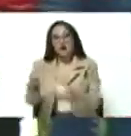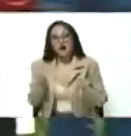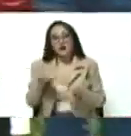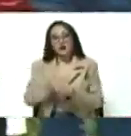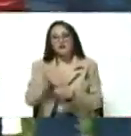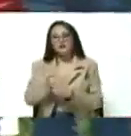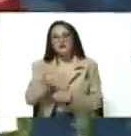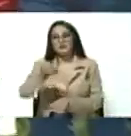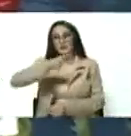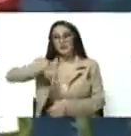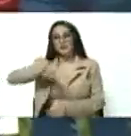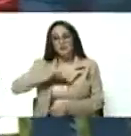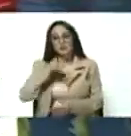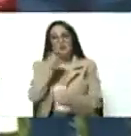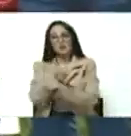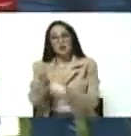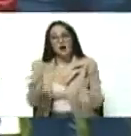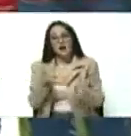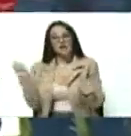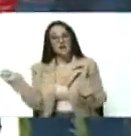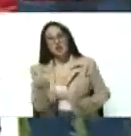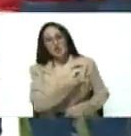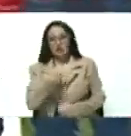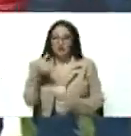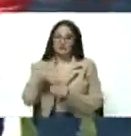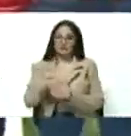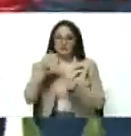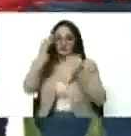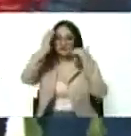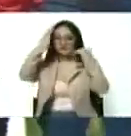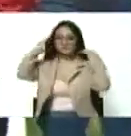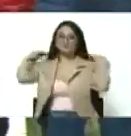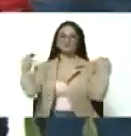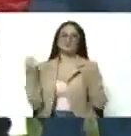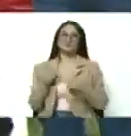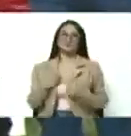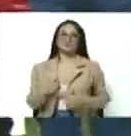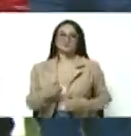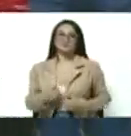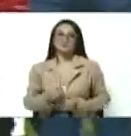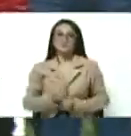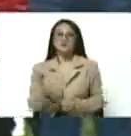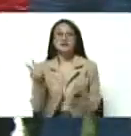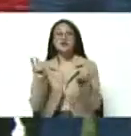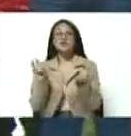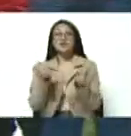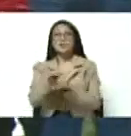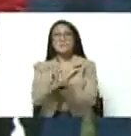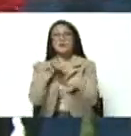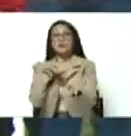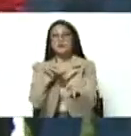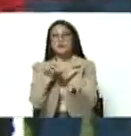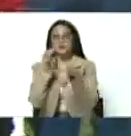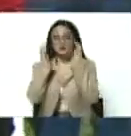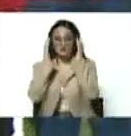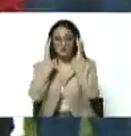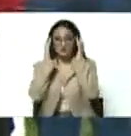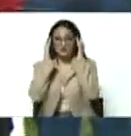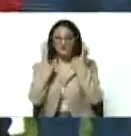obligados a ganarlas todas las elecciones. Y a crear y a constituir una nueva mayoría. Por